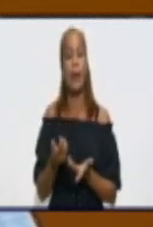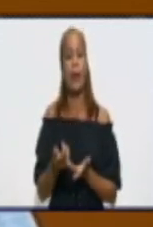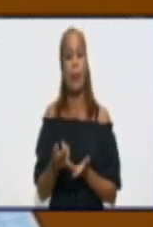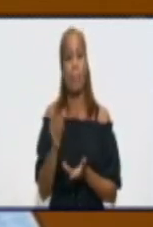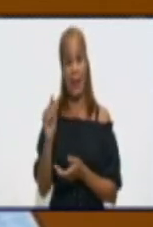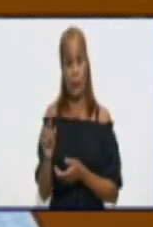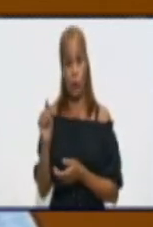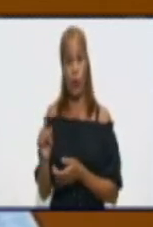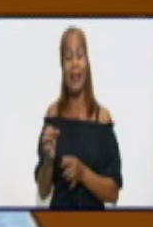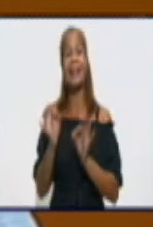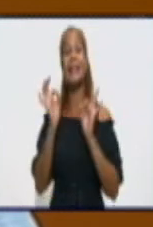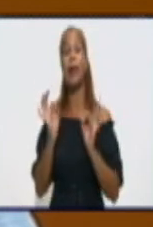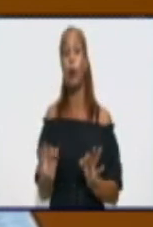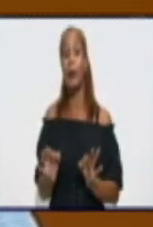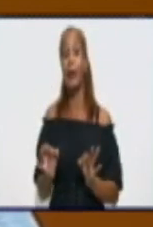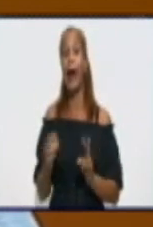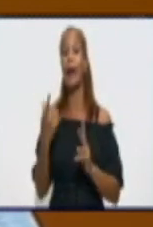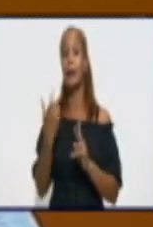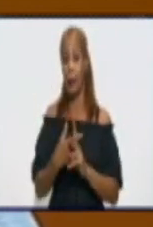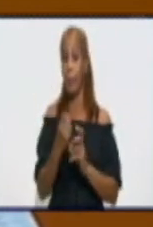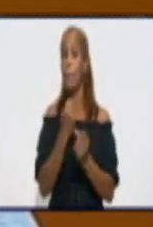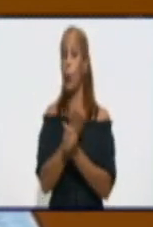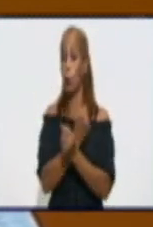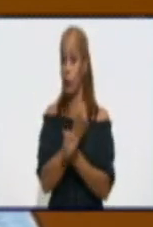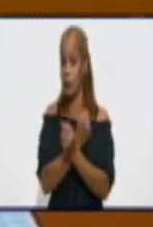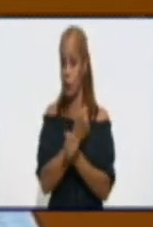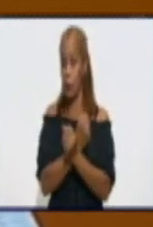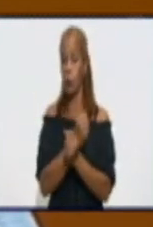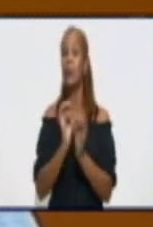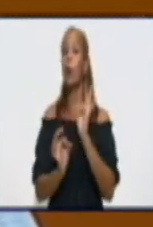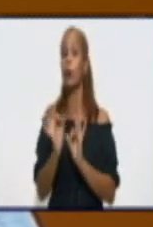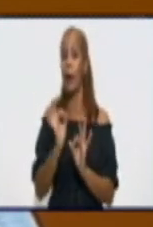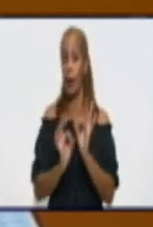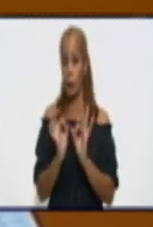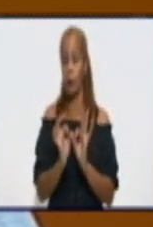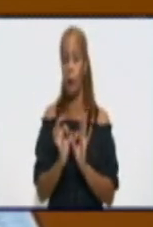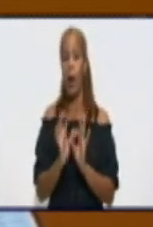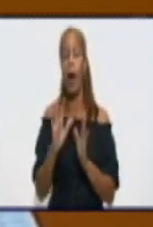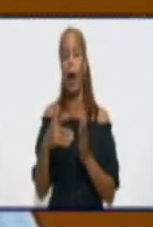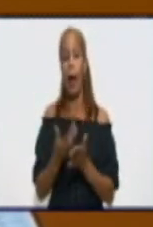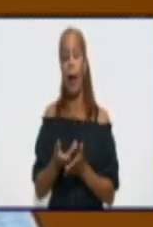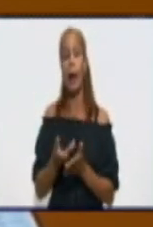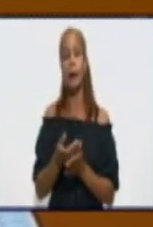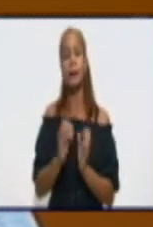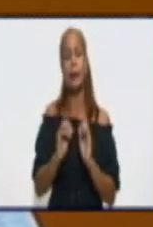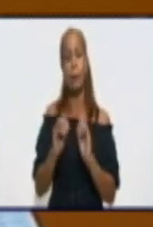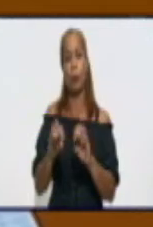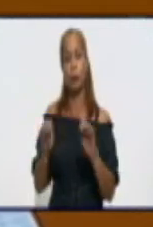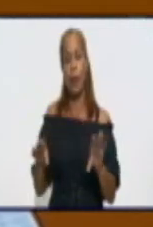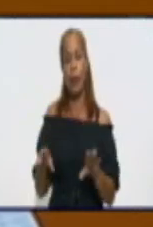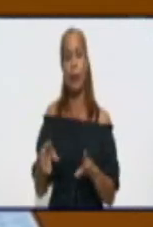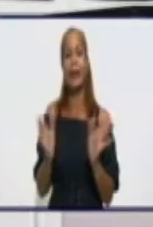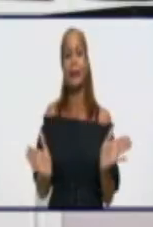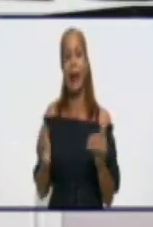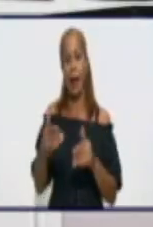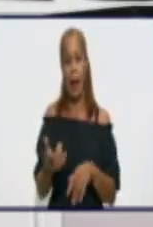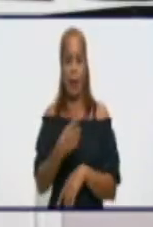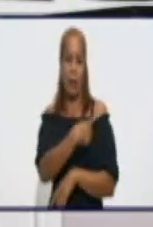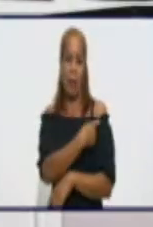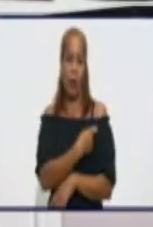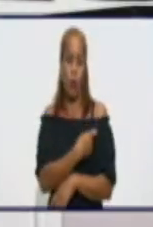distribución, que también participaba en función de trasladar hacia el sitio vacunal al candidato vacunal. ¿Cuántos trabajadores